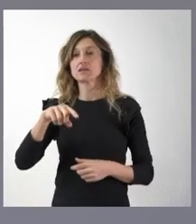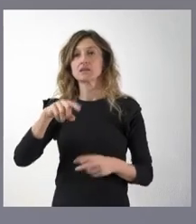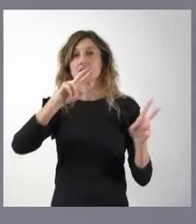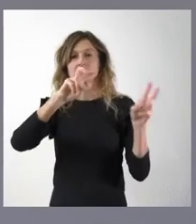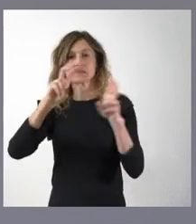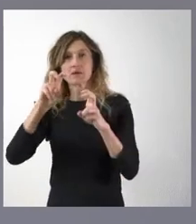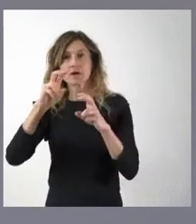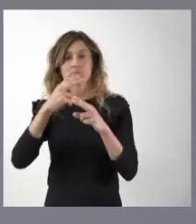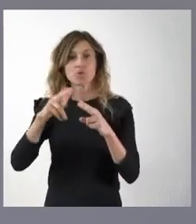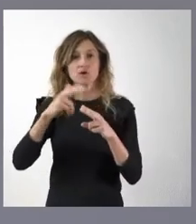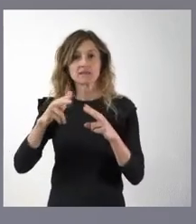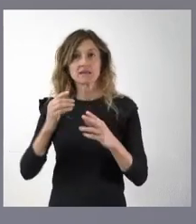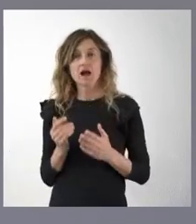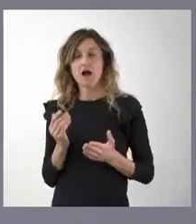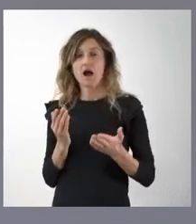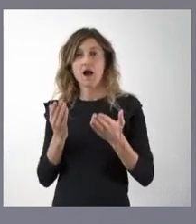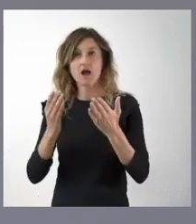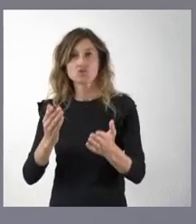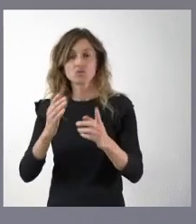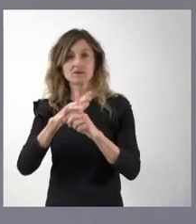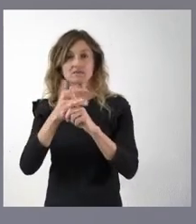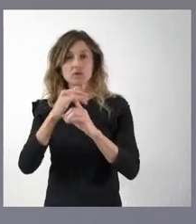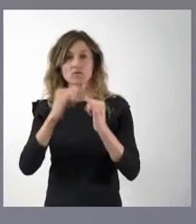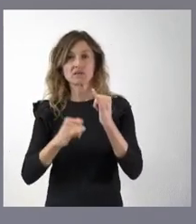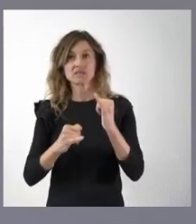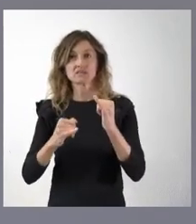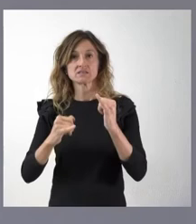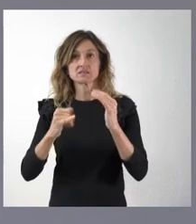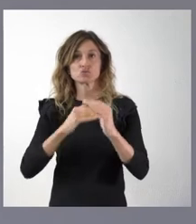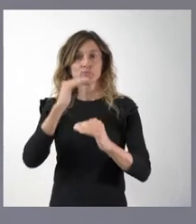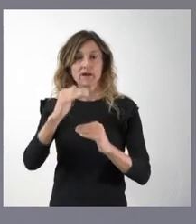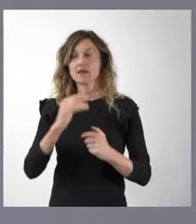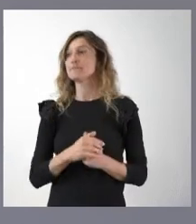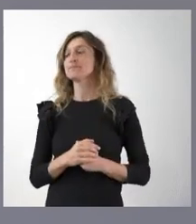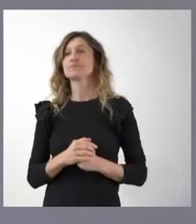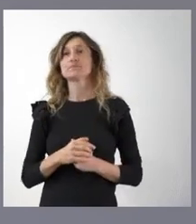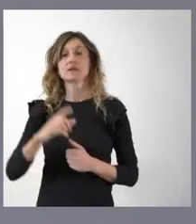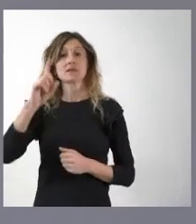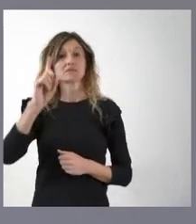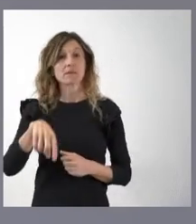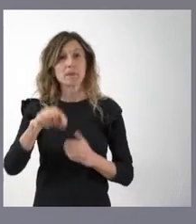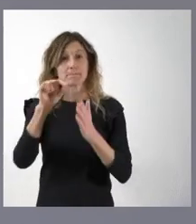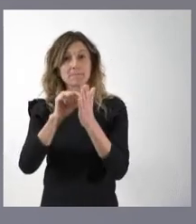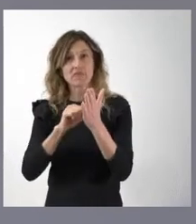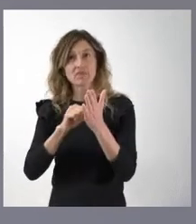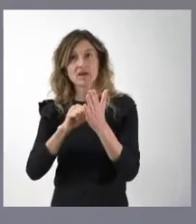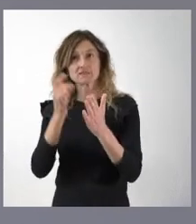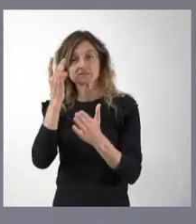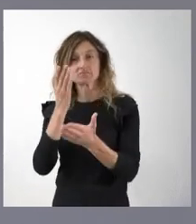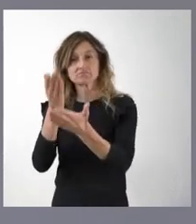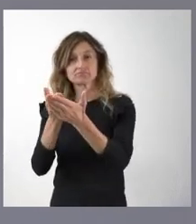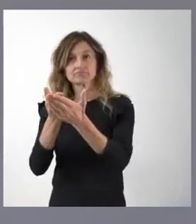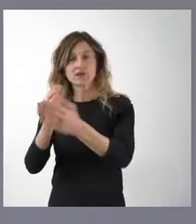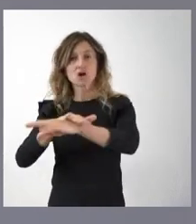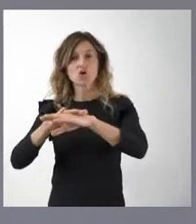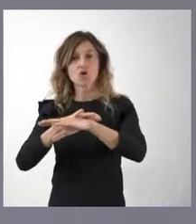políticas que ayuden a superar la situación de crisis económica entre ellas también algunas medidas que le sugeríamos al gobierno y